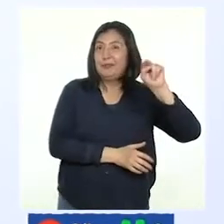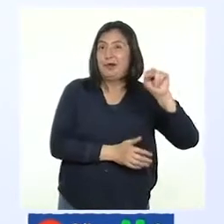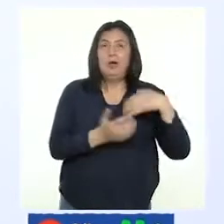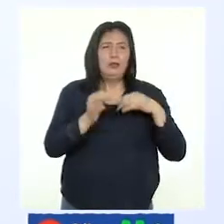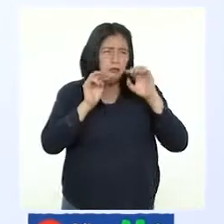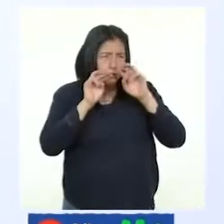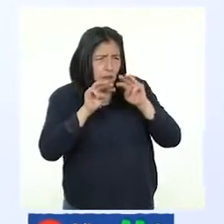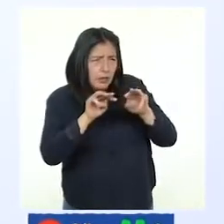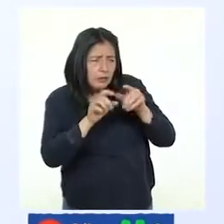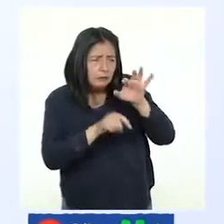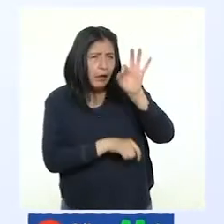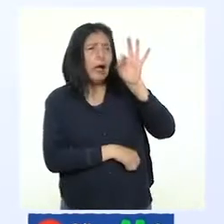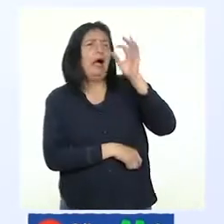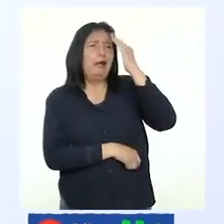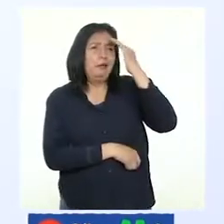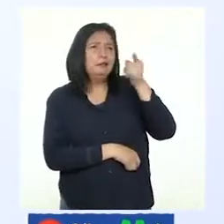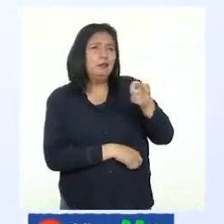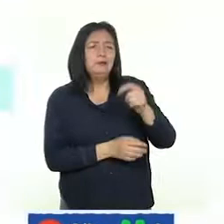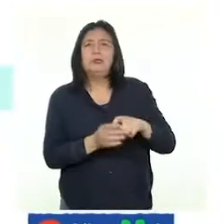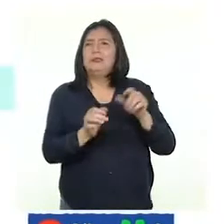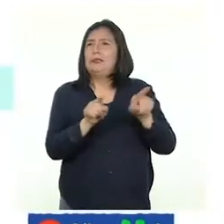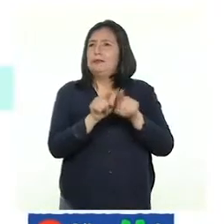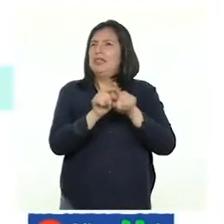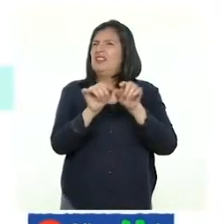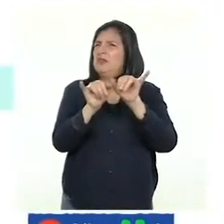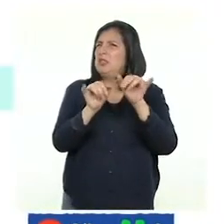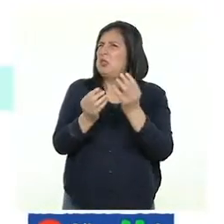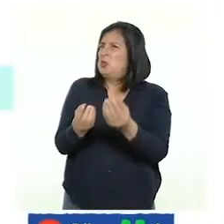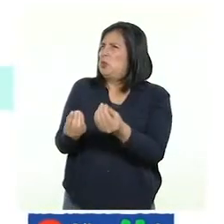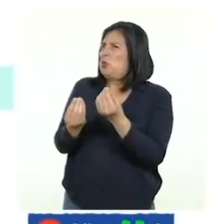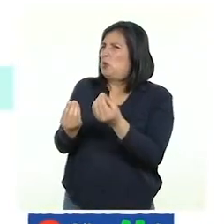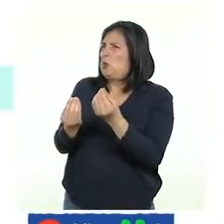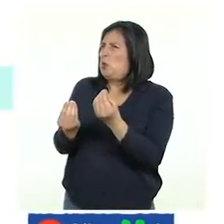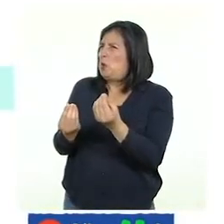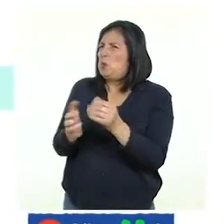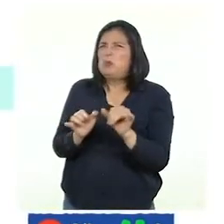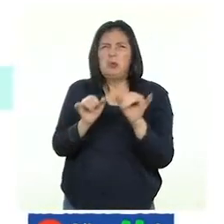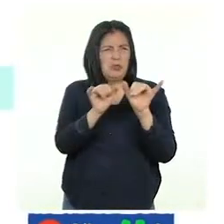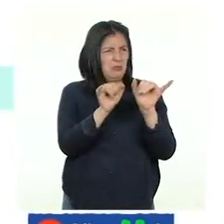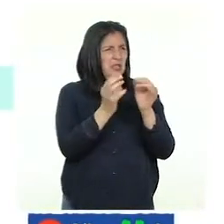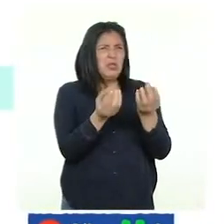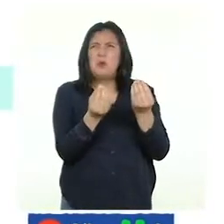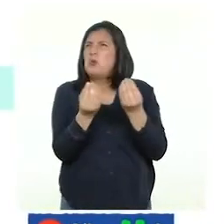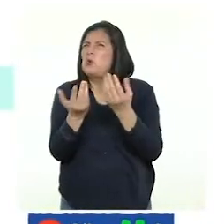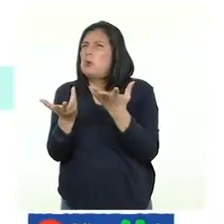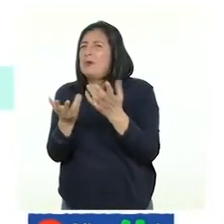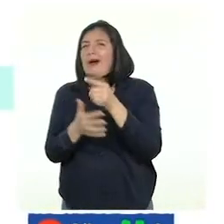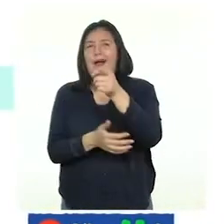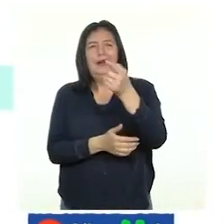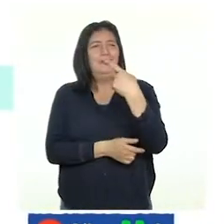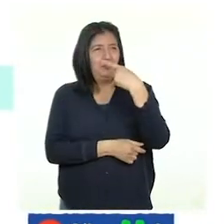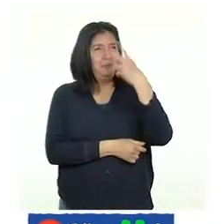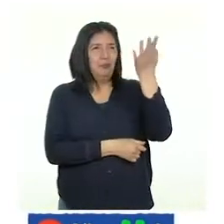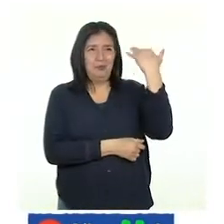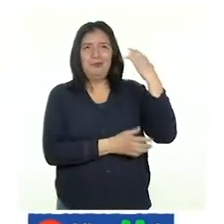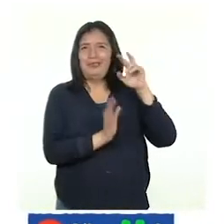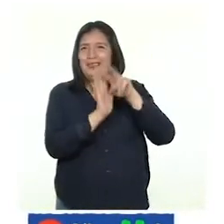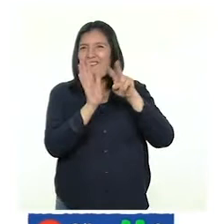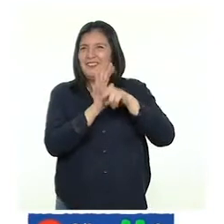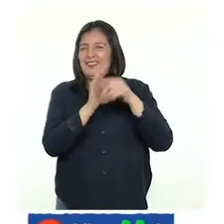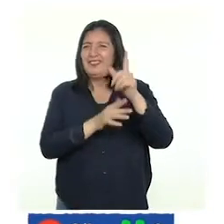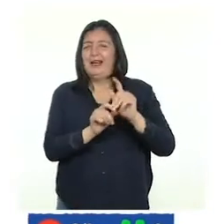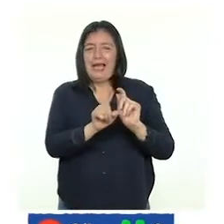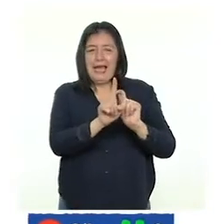observar, identificar y medir. ¿Cómo se pueden medir estos elementos? Como vimos en el video,